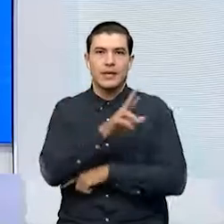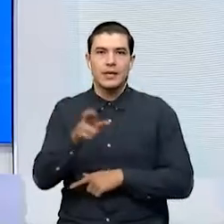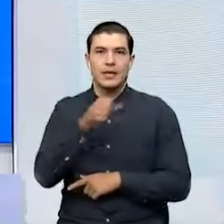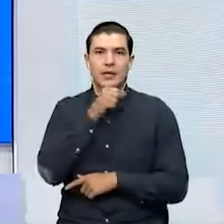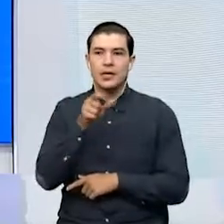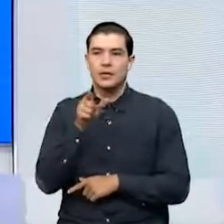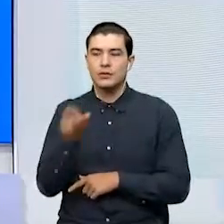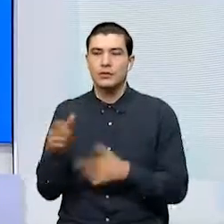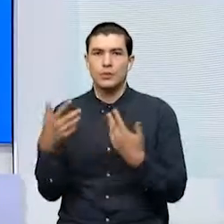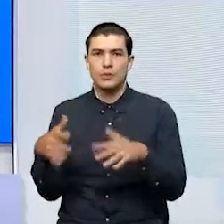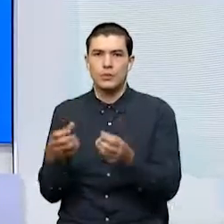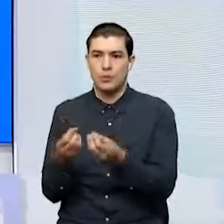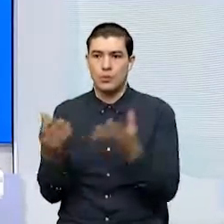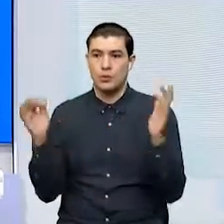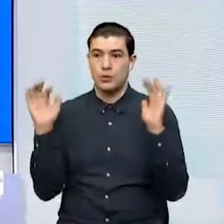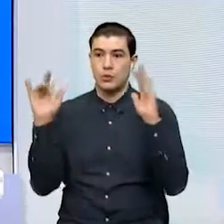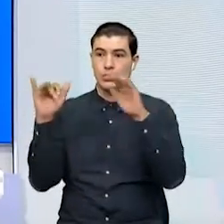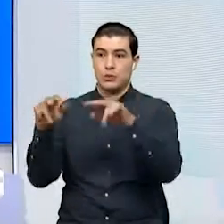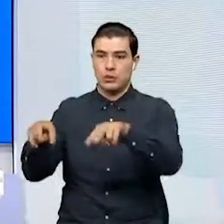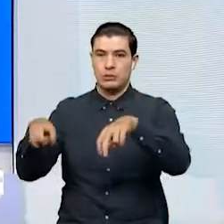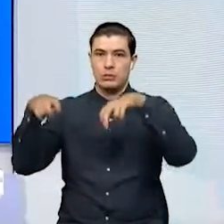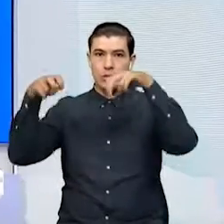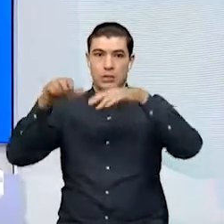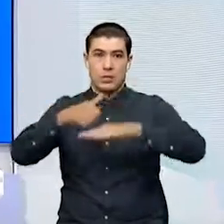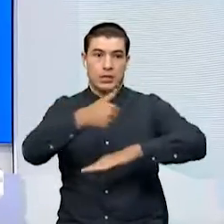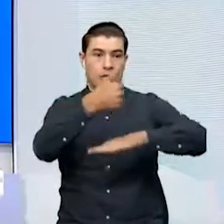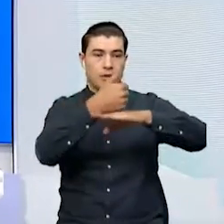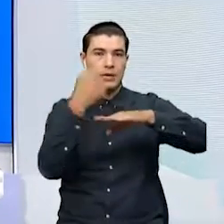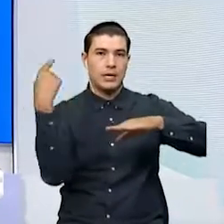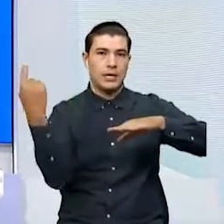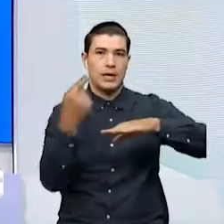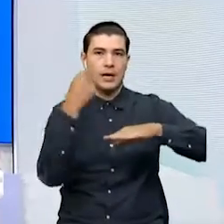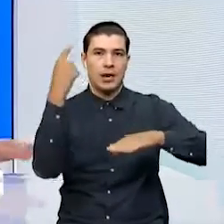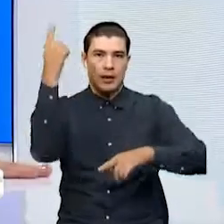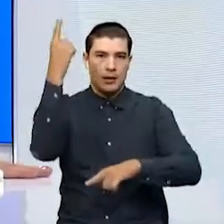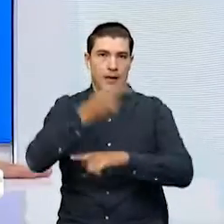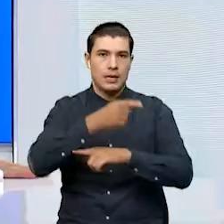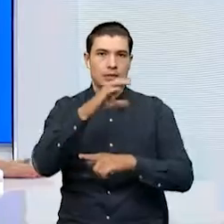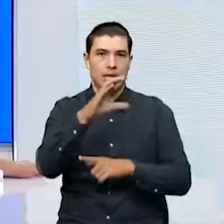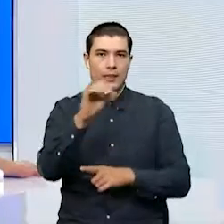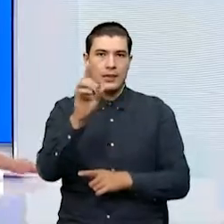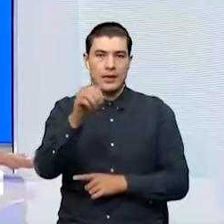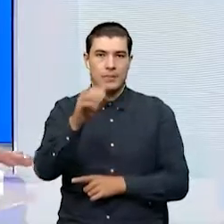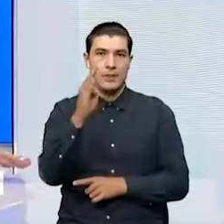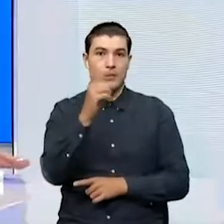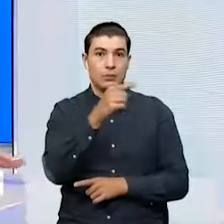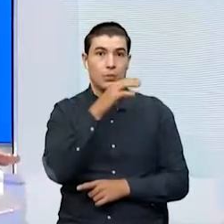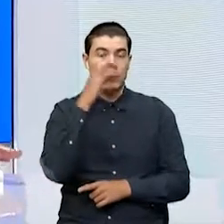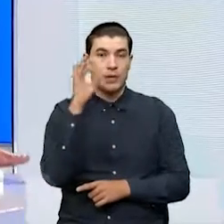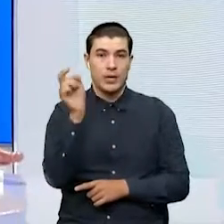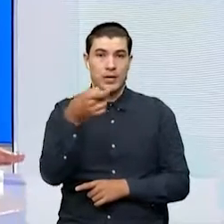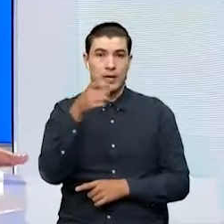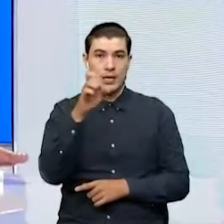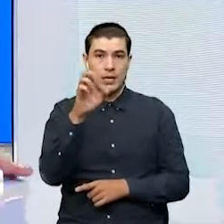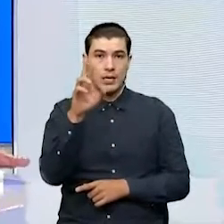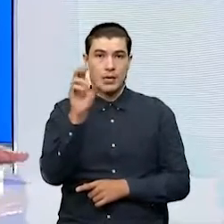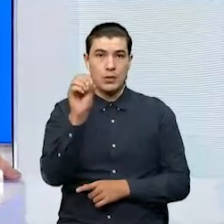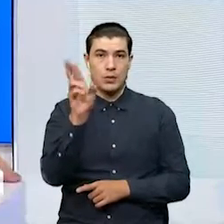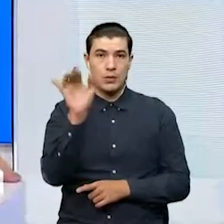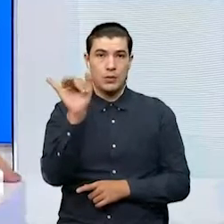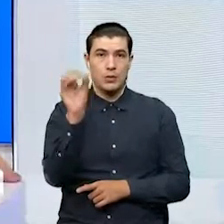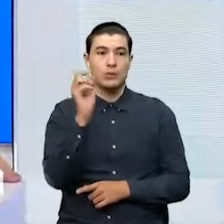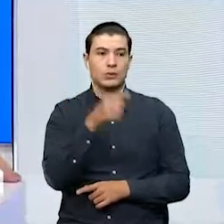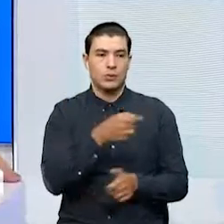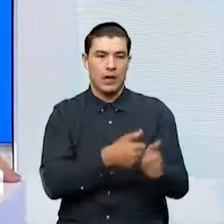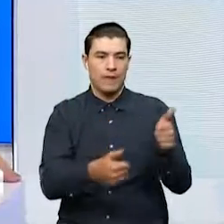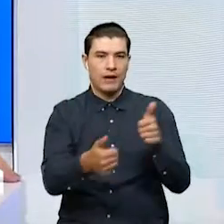ante un nutrido auditorio el director general de la autoridad ambiental en norte de santander gregorio angarita expuso en su informe de gestión los